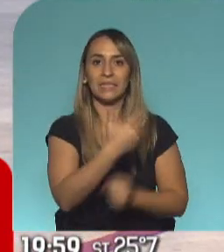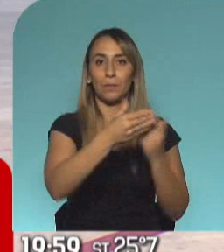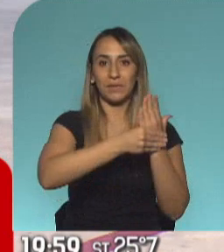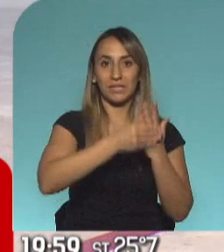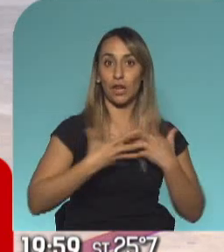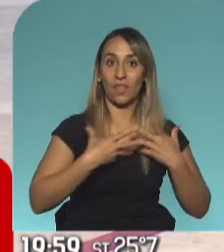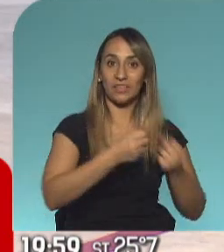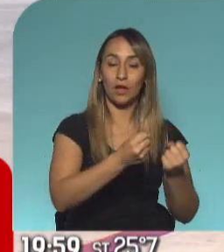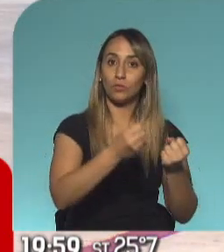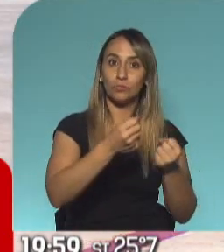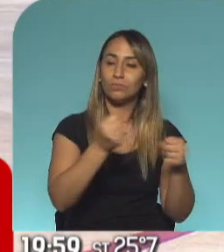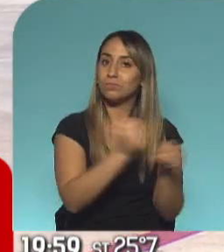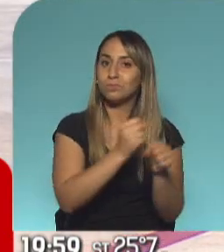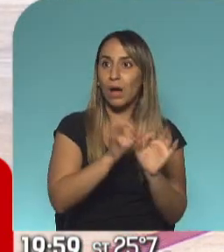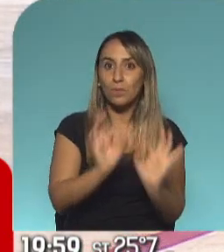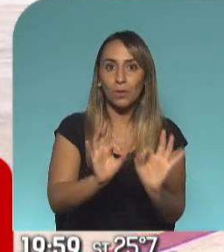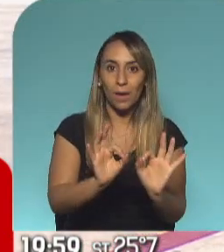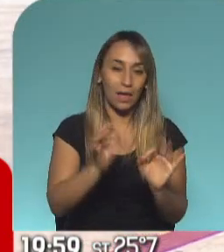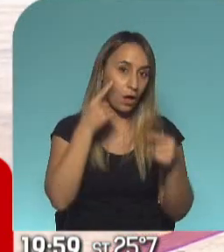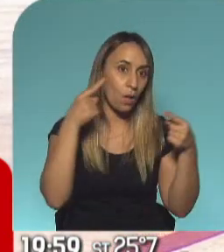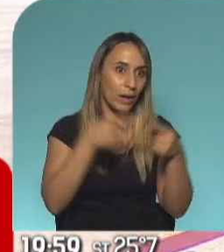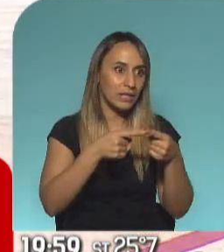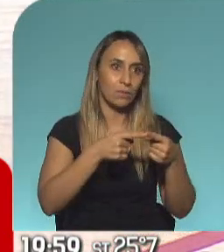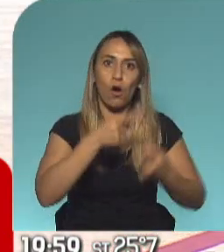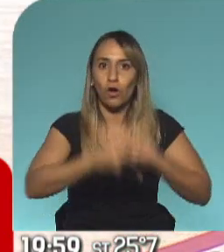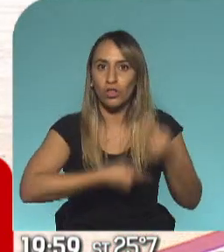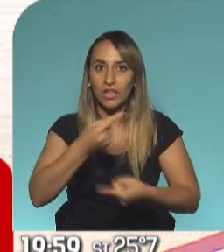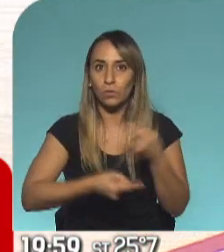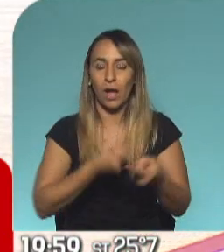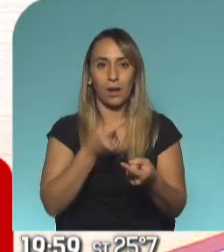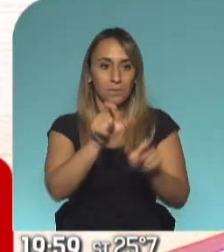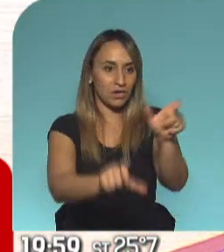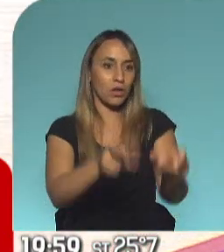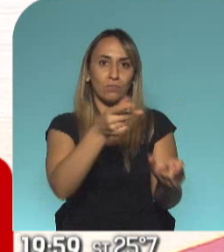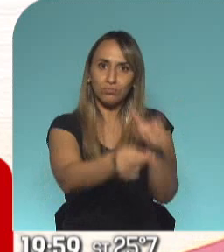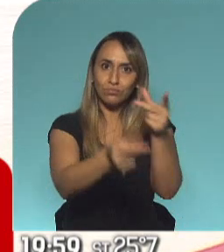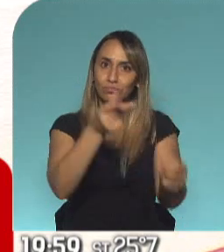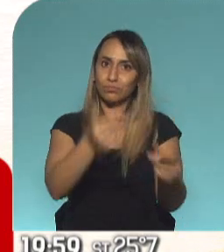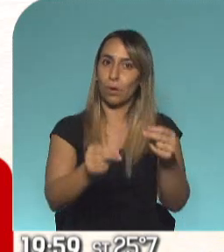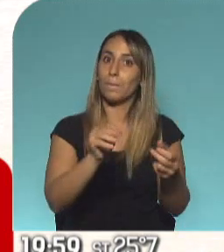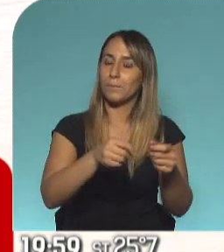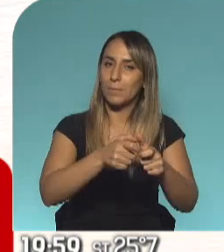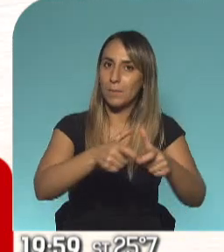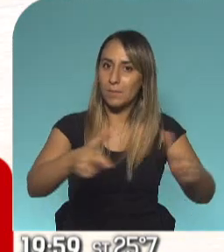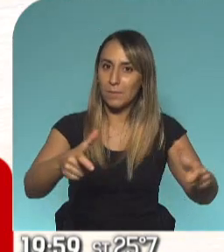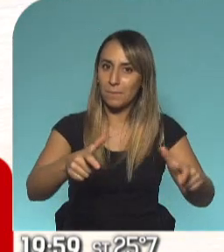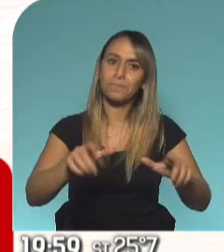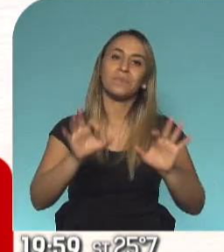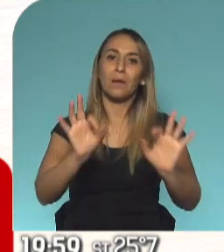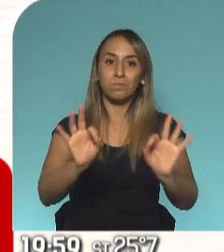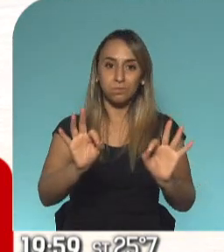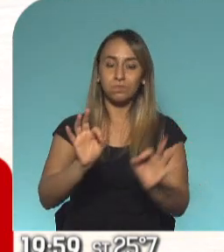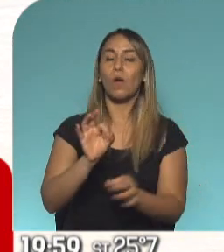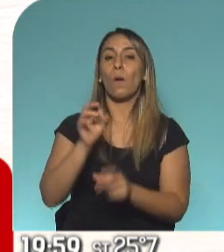objetivo de avanzar en esta campaña de vacunación. Recordemos que ya llegaron las dosis de la Sputnik V,